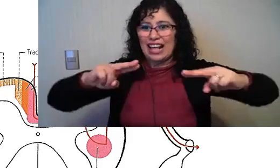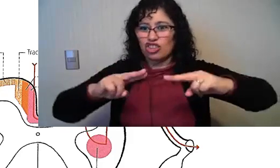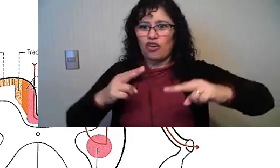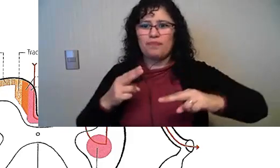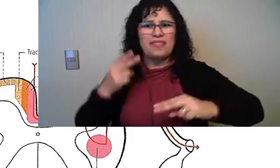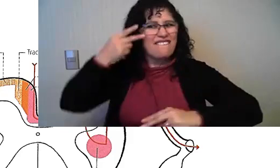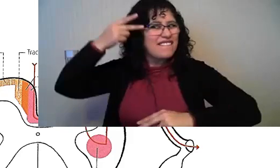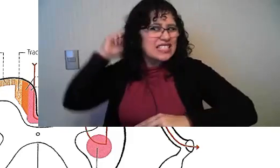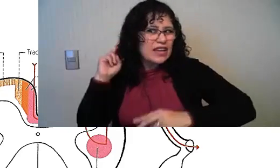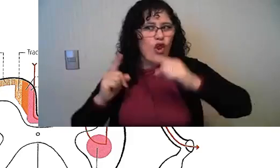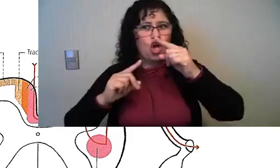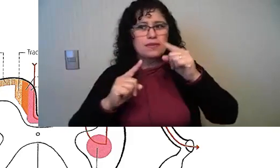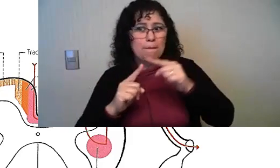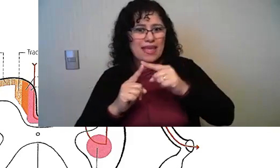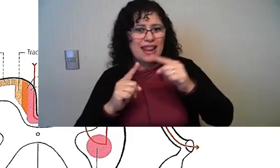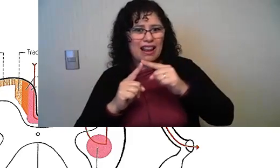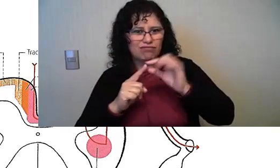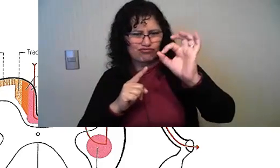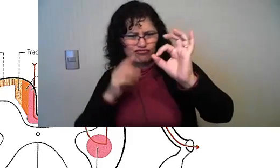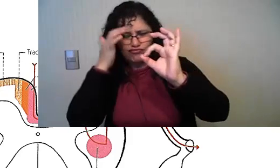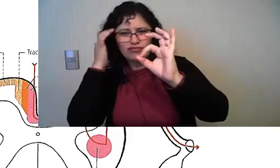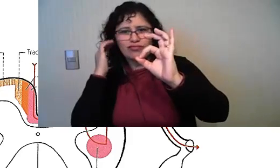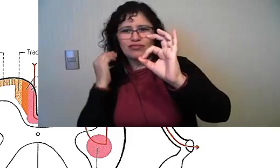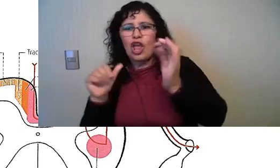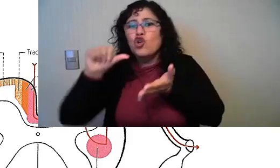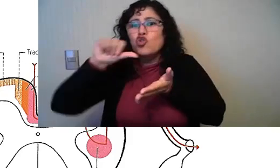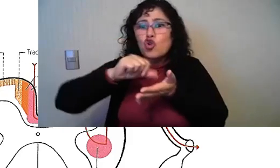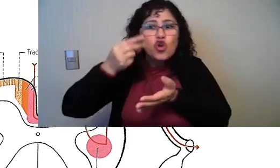dibujo un círculo que corresponde a los núcleos vestibulares.